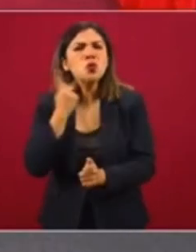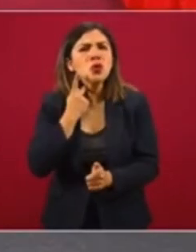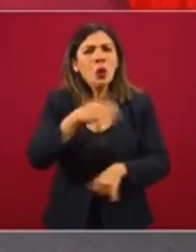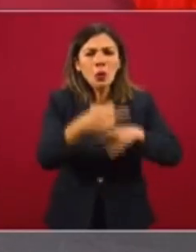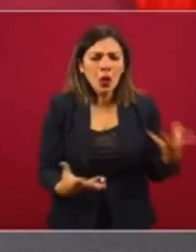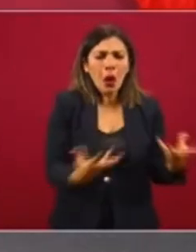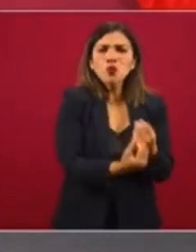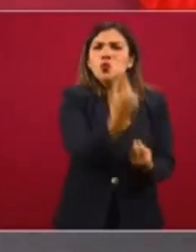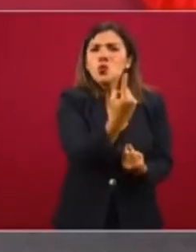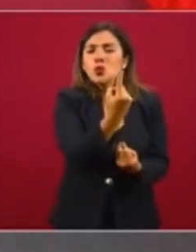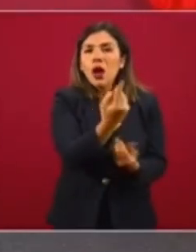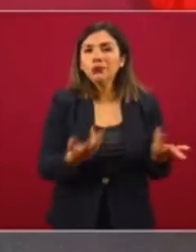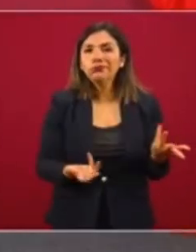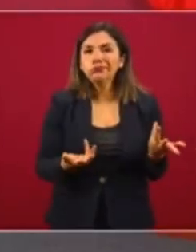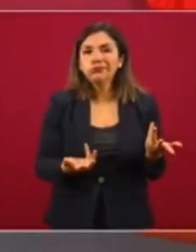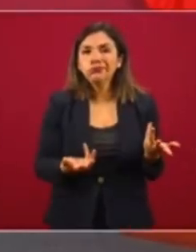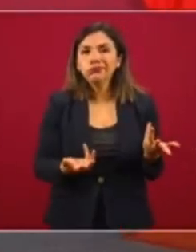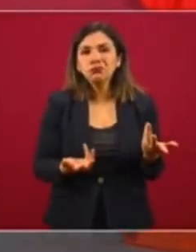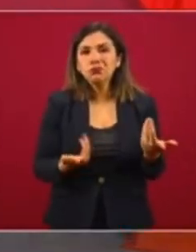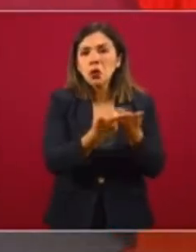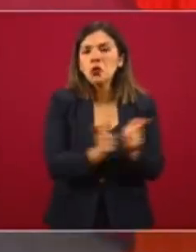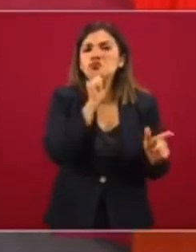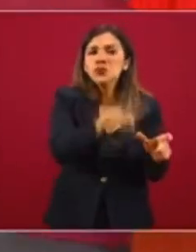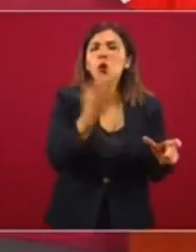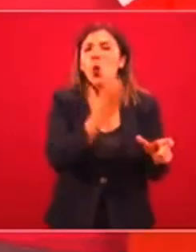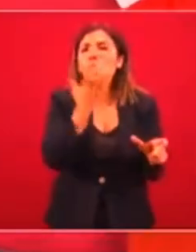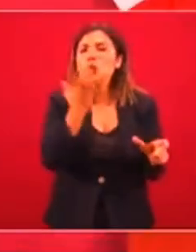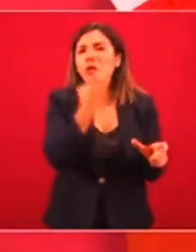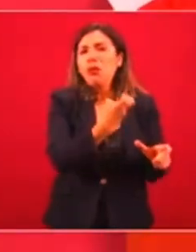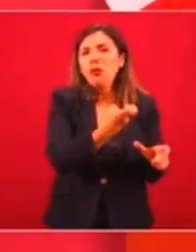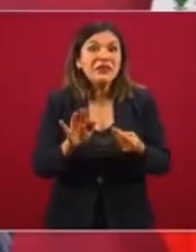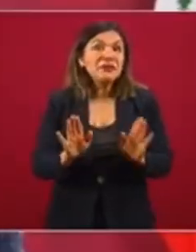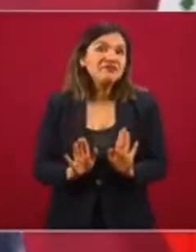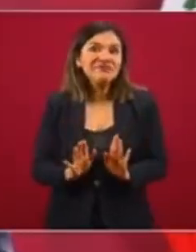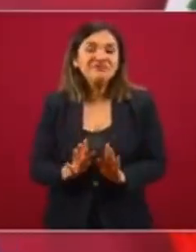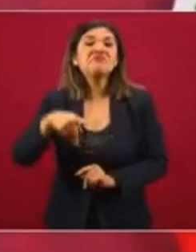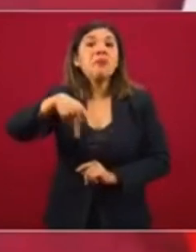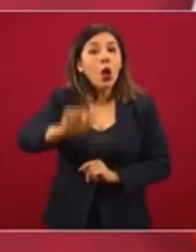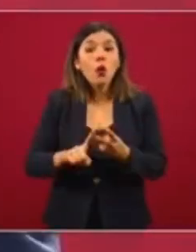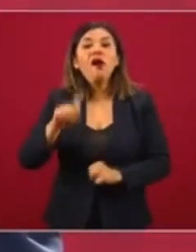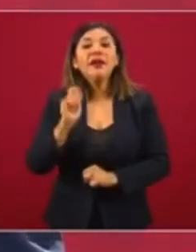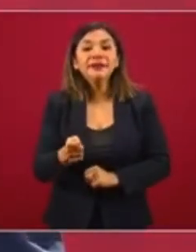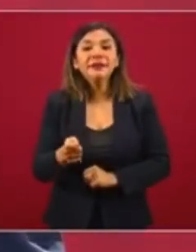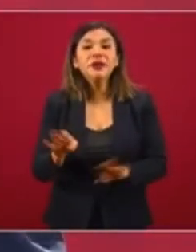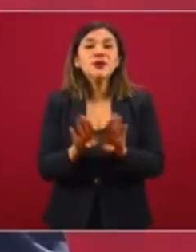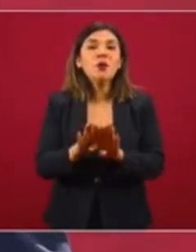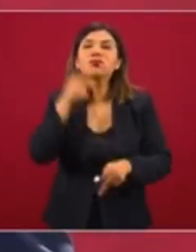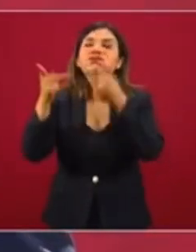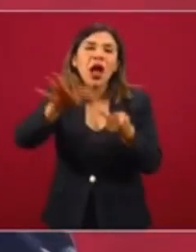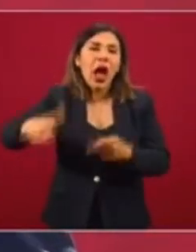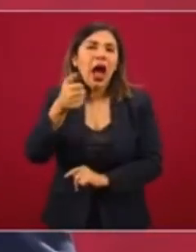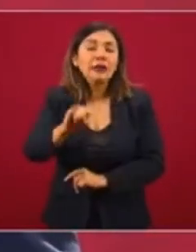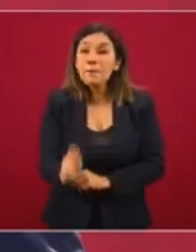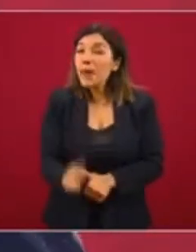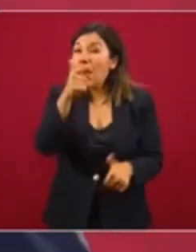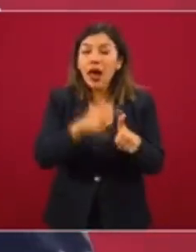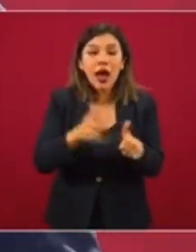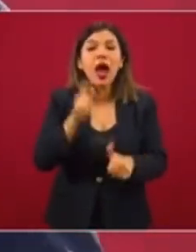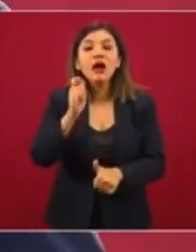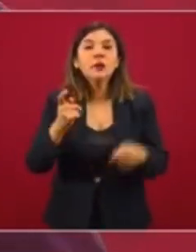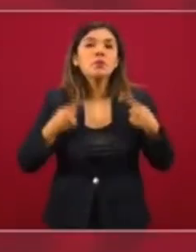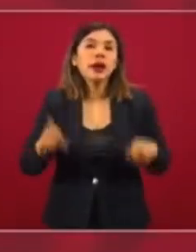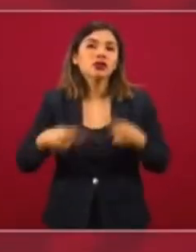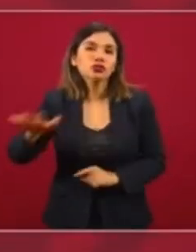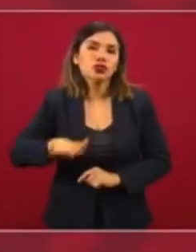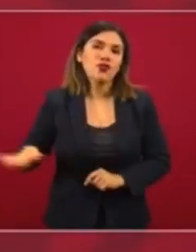uno? Es el Partido Conservador, pues. Pero lo otro, como se dice coloquialmente, lo mero principal, es la